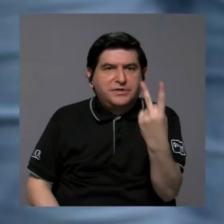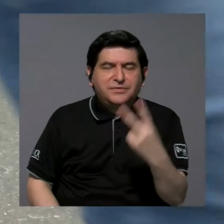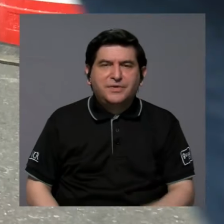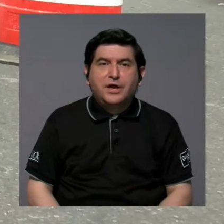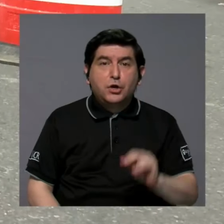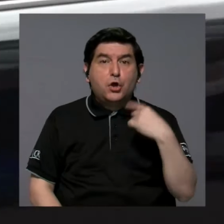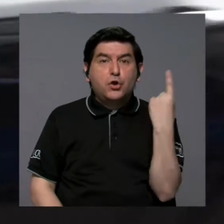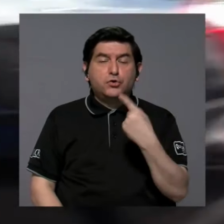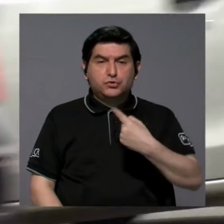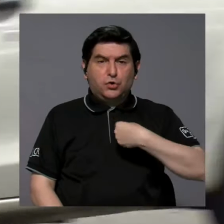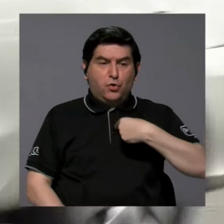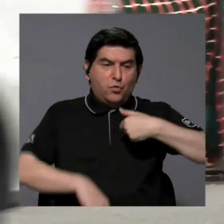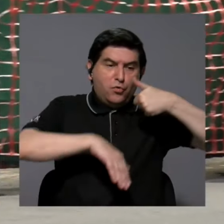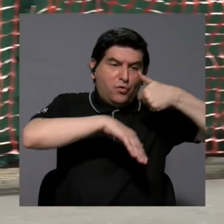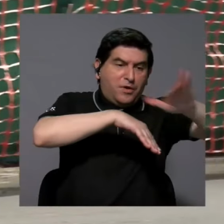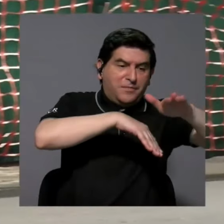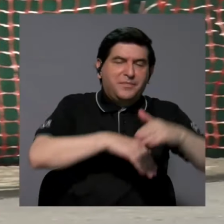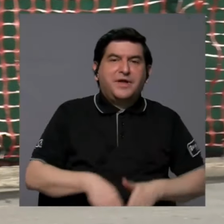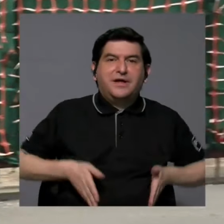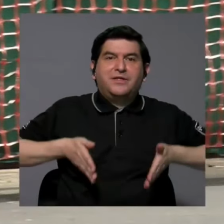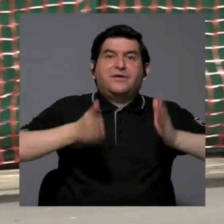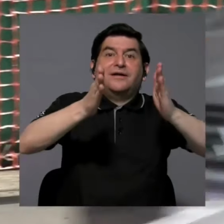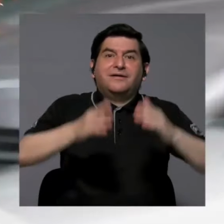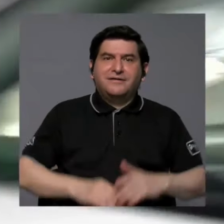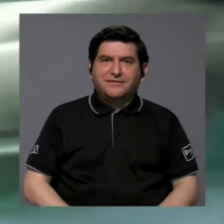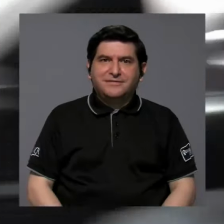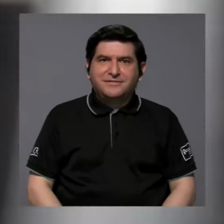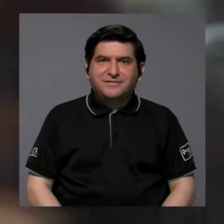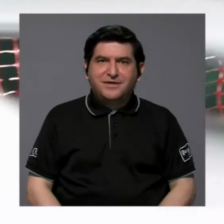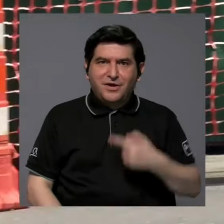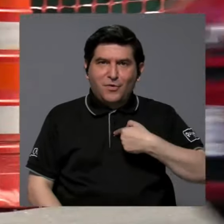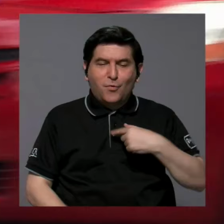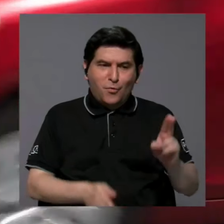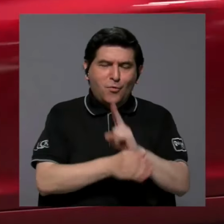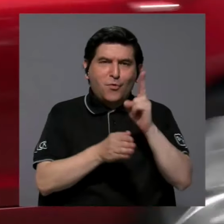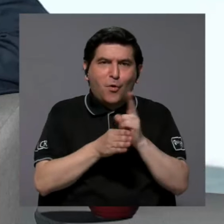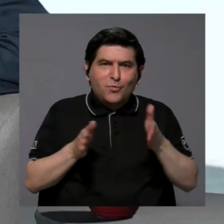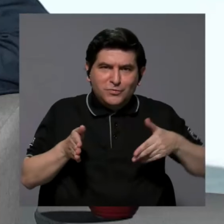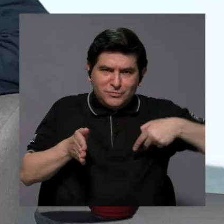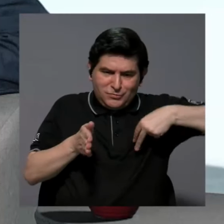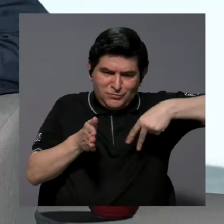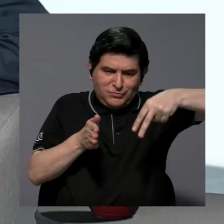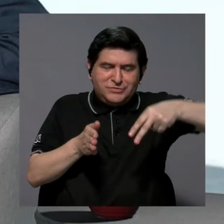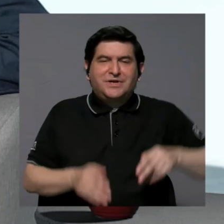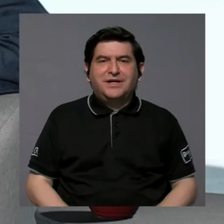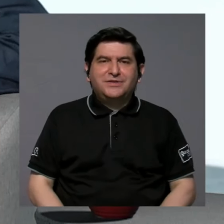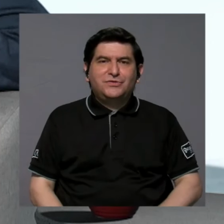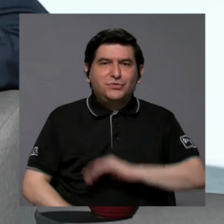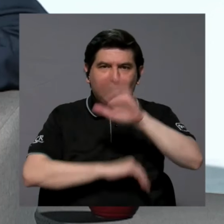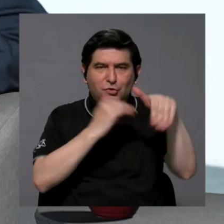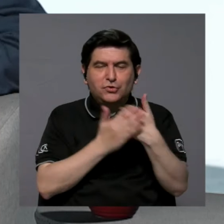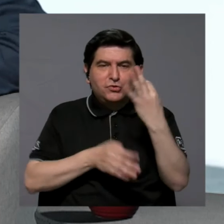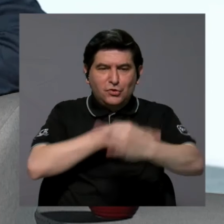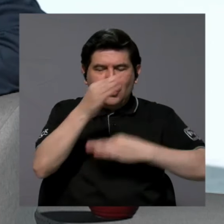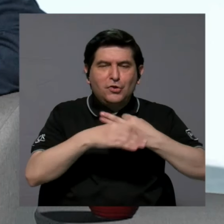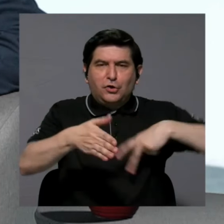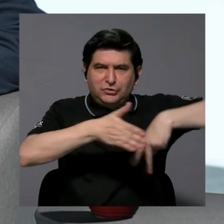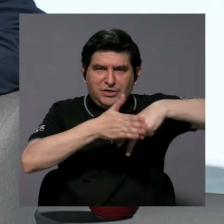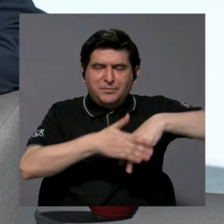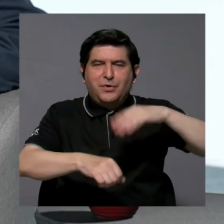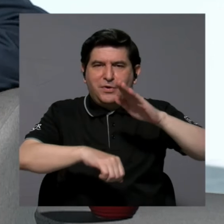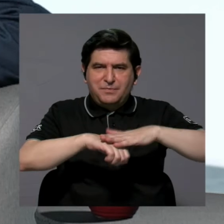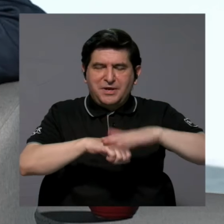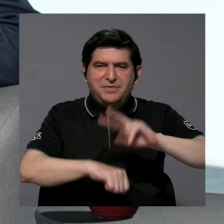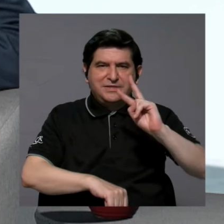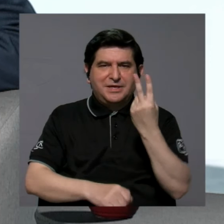solo observar. Y no solo eso, lo mandan a uno a la calle, ¿verdad? Lo mandan a la calle. Hay que transitar por la calle una estructura de con protección. todo tipo de obstáculos.